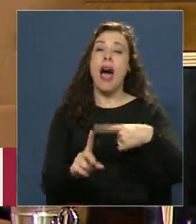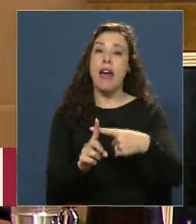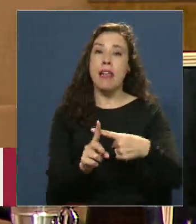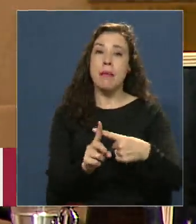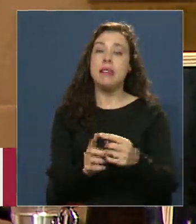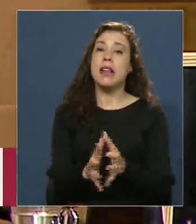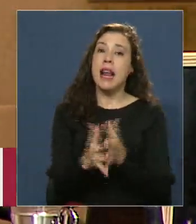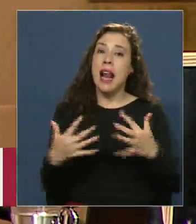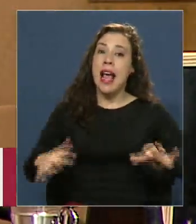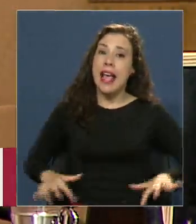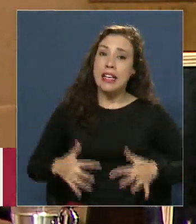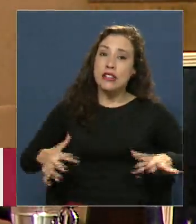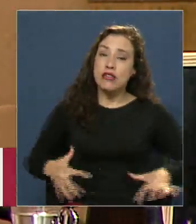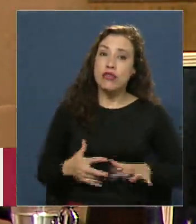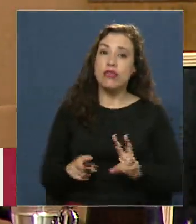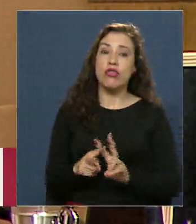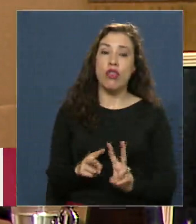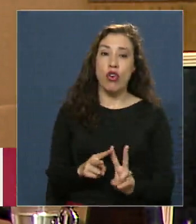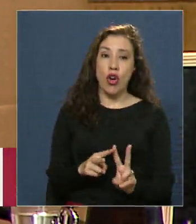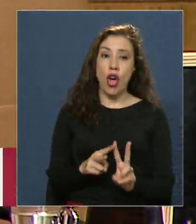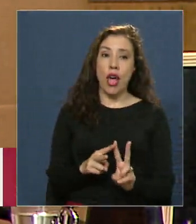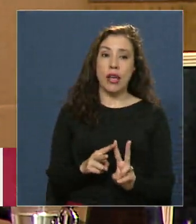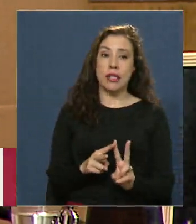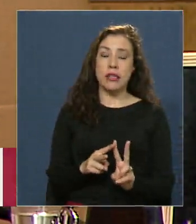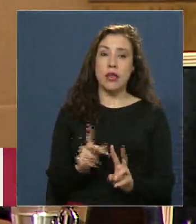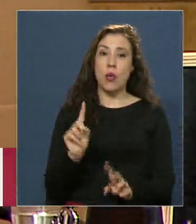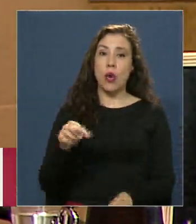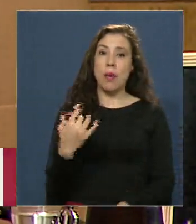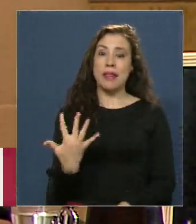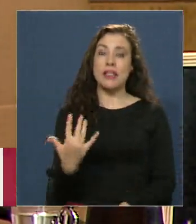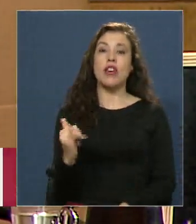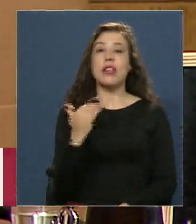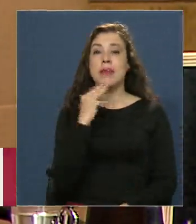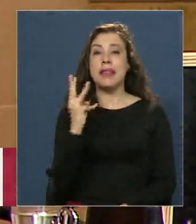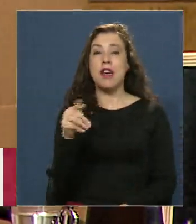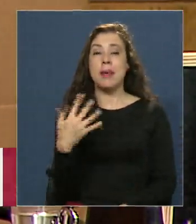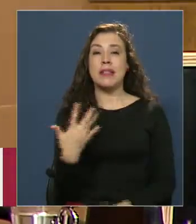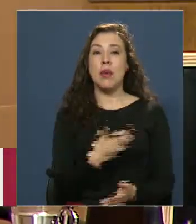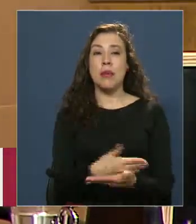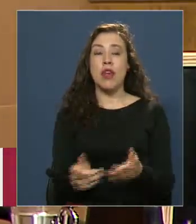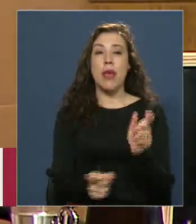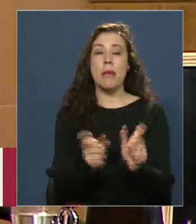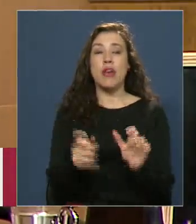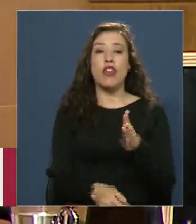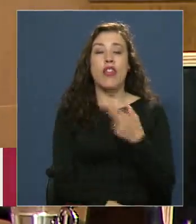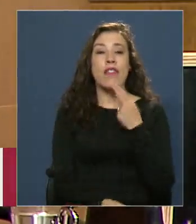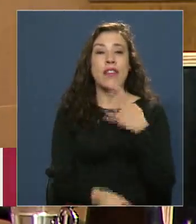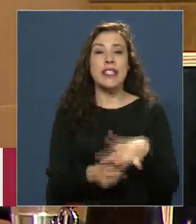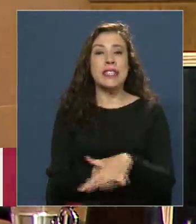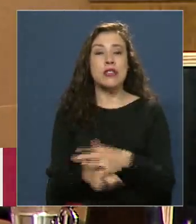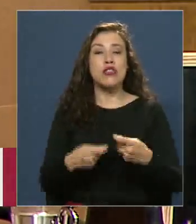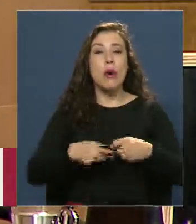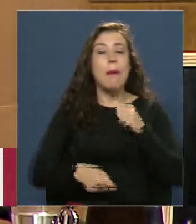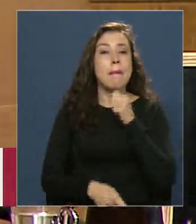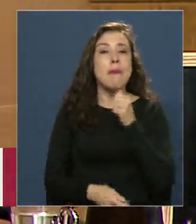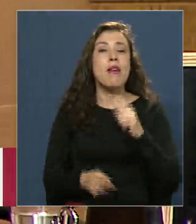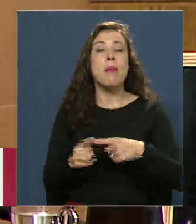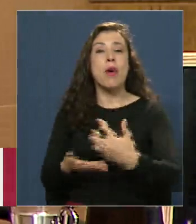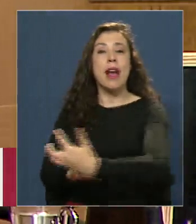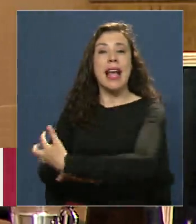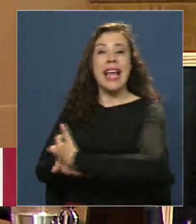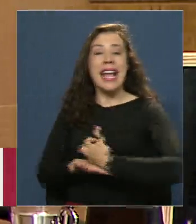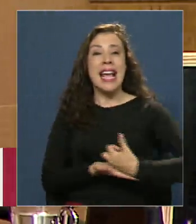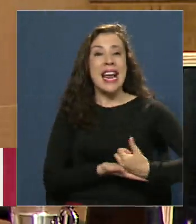al enorme esfuerzo que también realizan por el 1,5 y 3,5 millones de personas que aún viven en situación de pobreza por ingresos